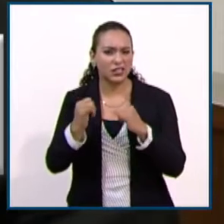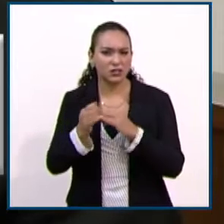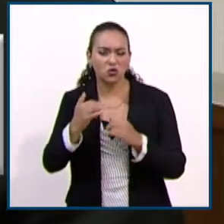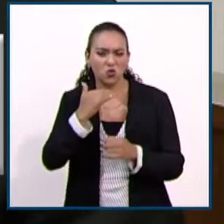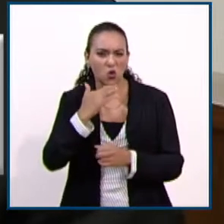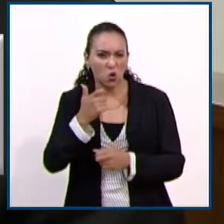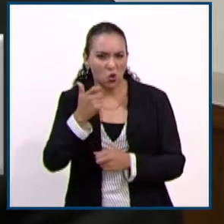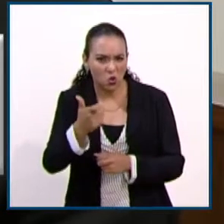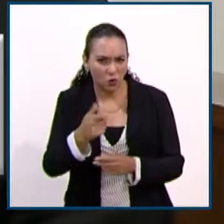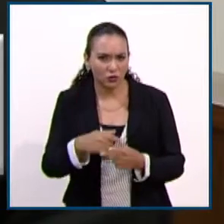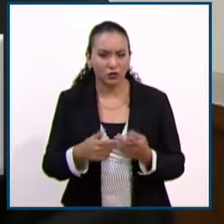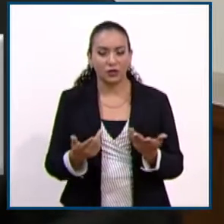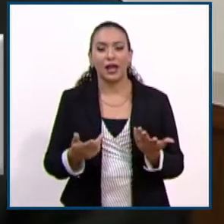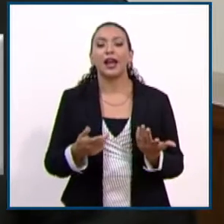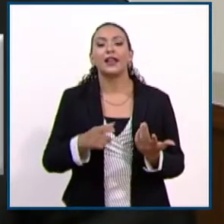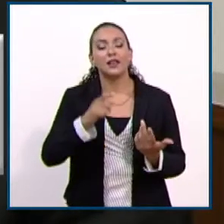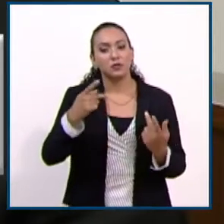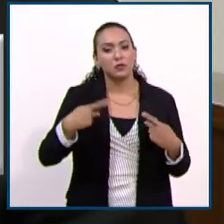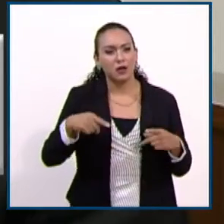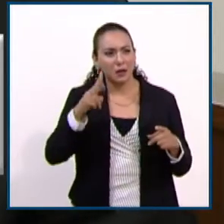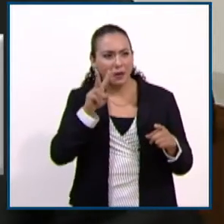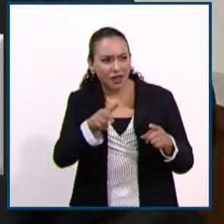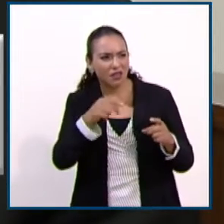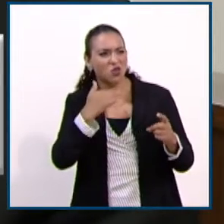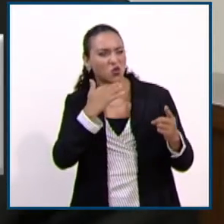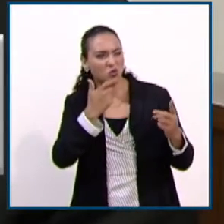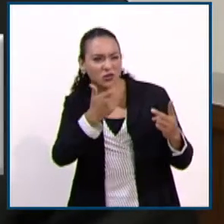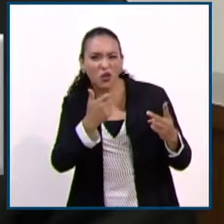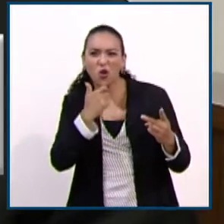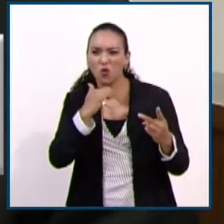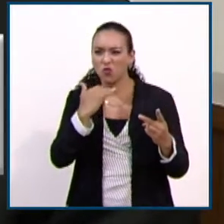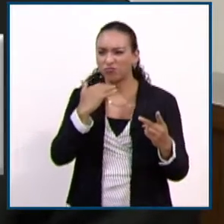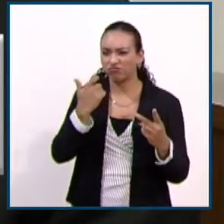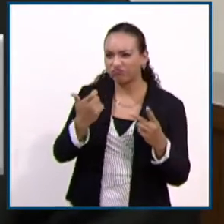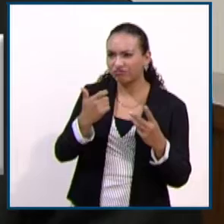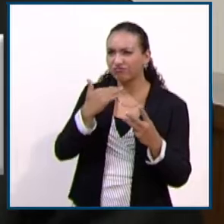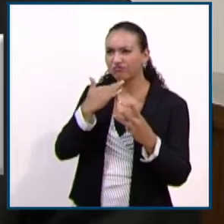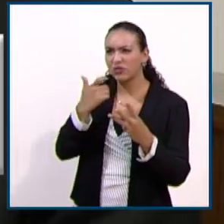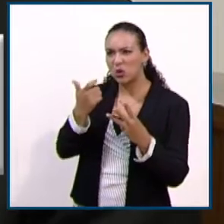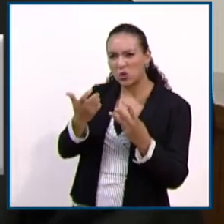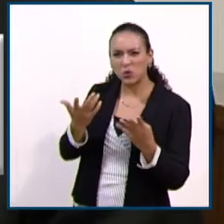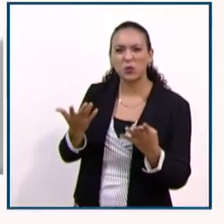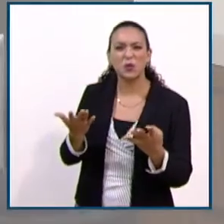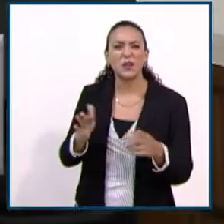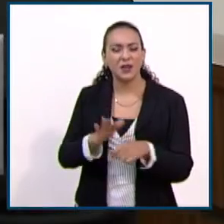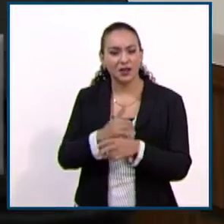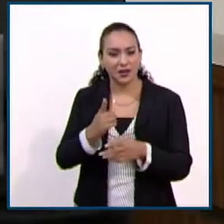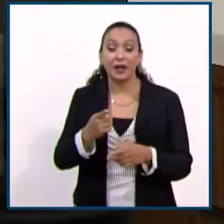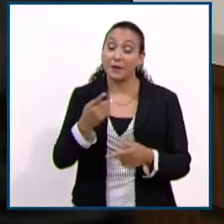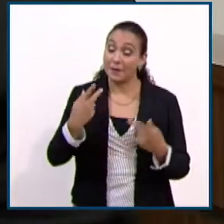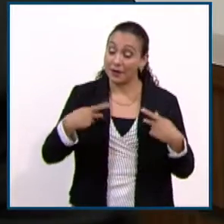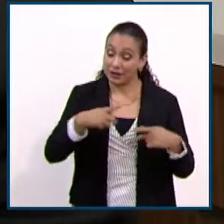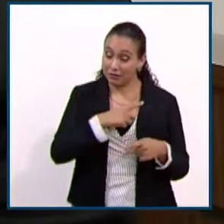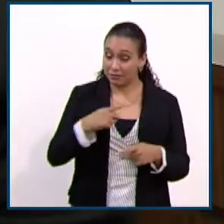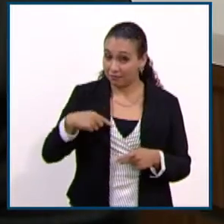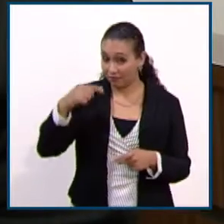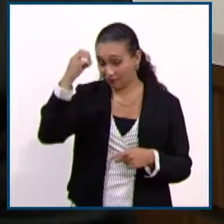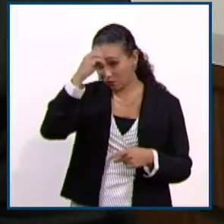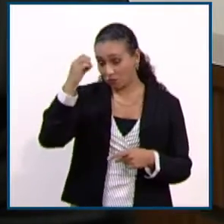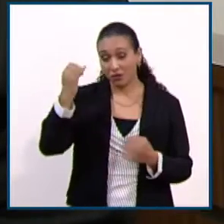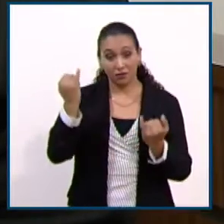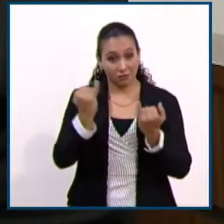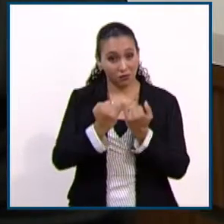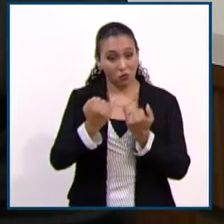a preguntar, bueno, pues sí hay. Esto sin el mérito de que tenemos que tener un espíritu autocrítico. Yo creo que sí hay